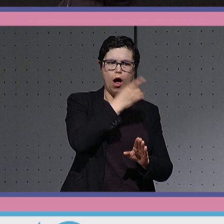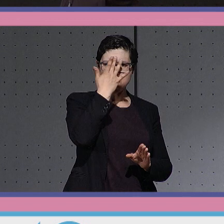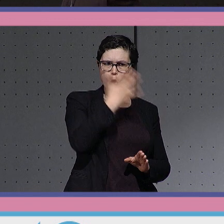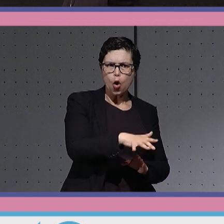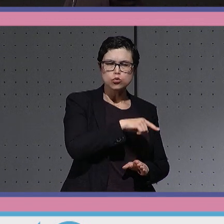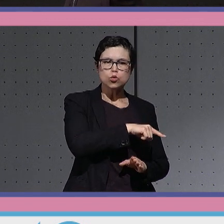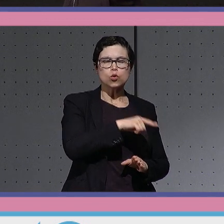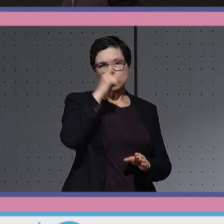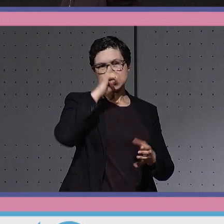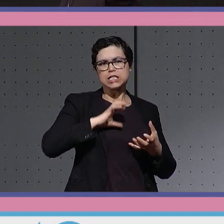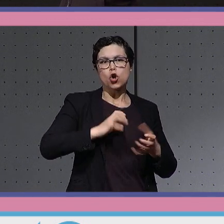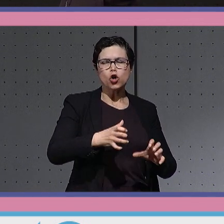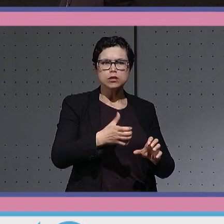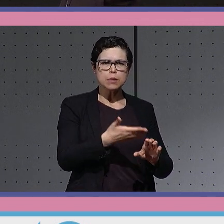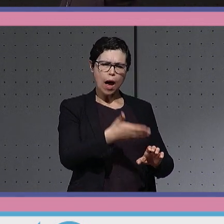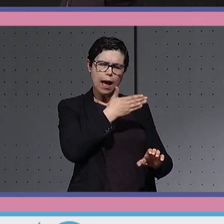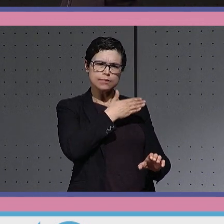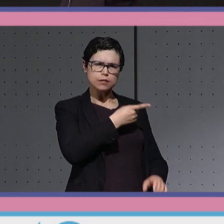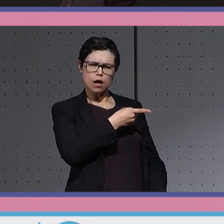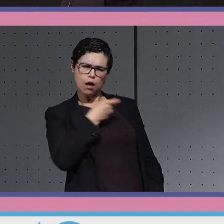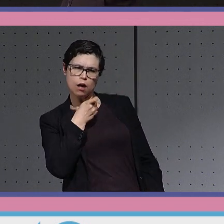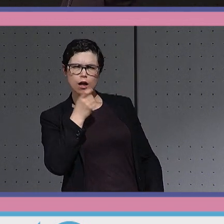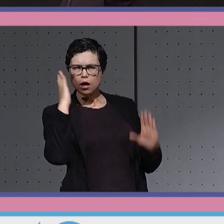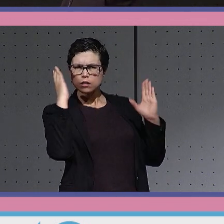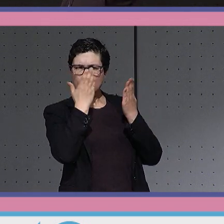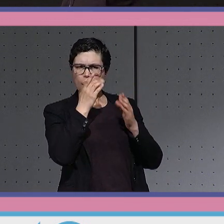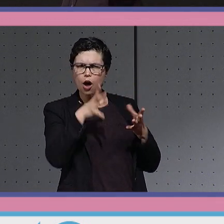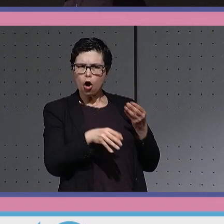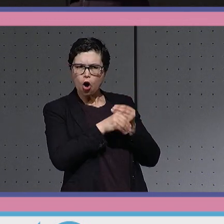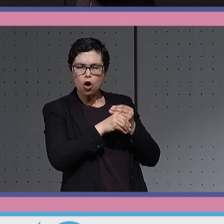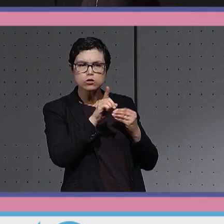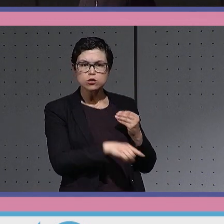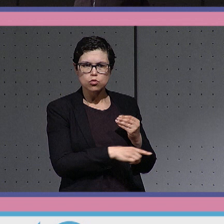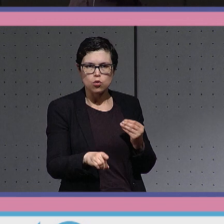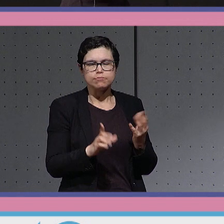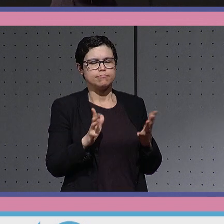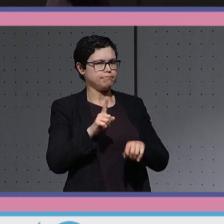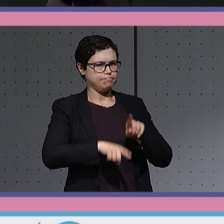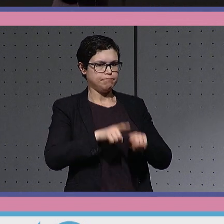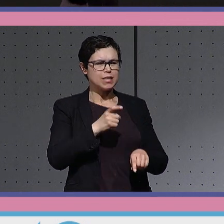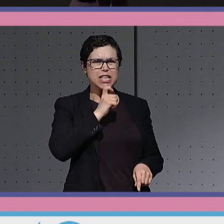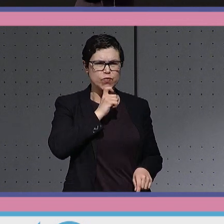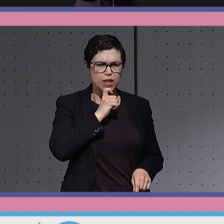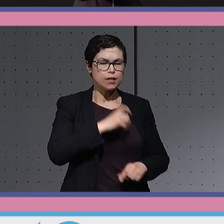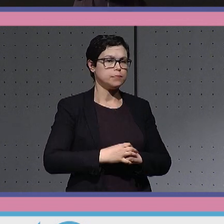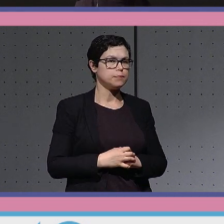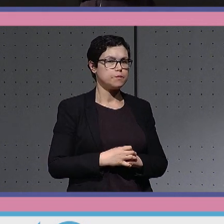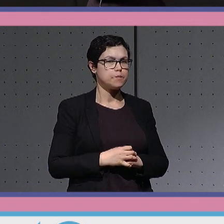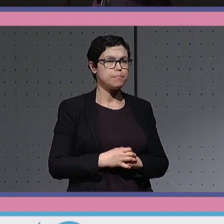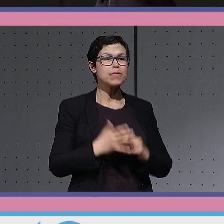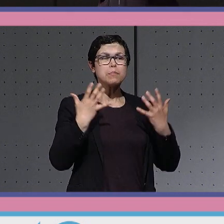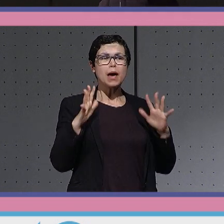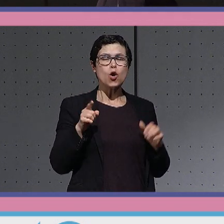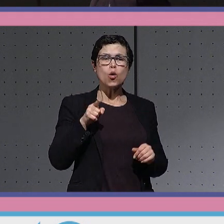frecuente que previamente haya habido características de TEA, incluso si no se ha llegado a hacer el diagnóstico. Pero también es muy importante porque muchas veces